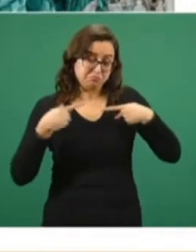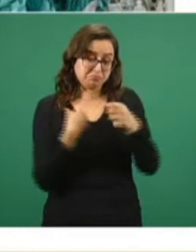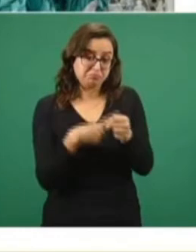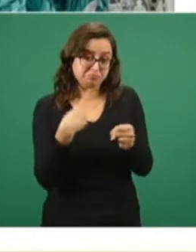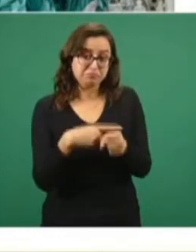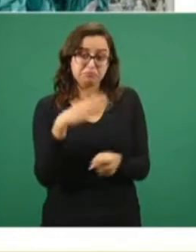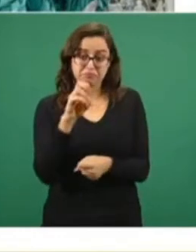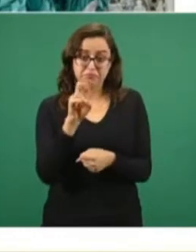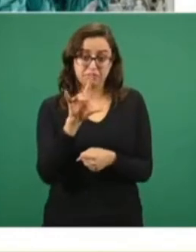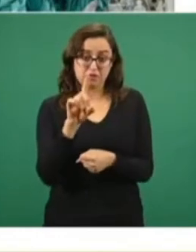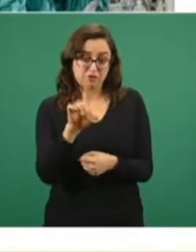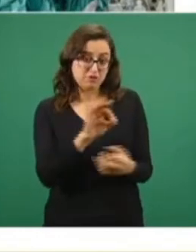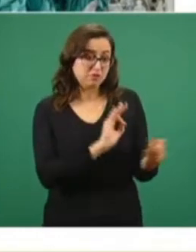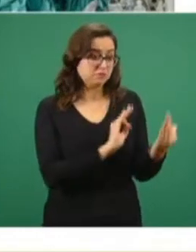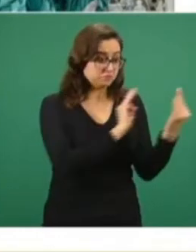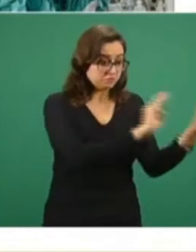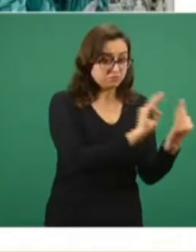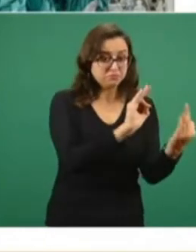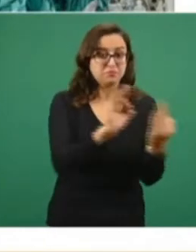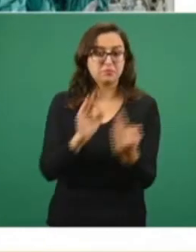Médicos, enfermeras,